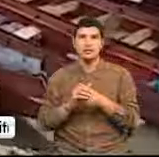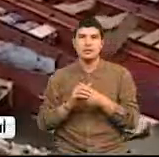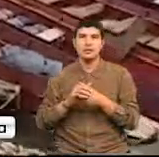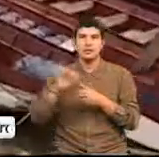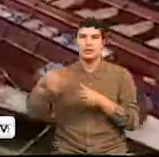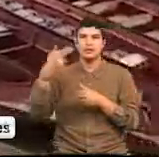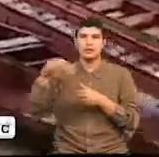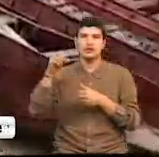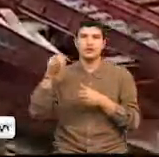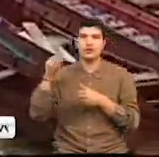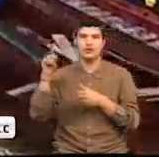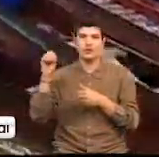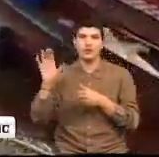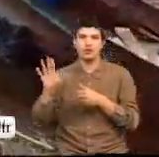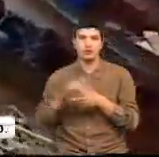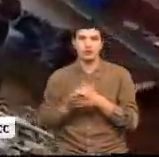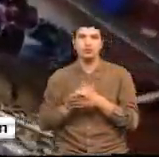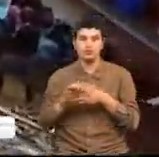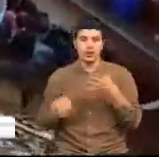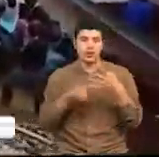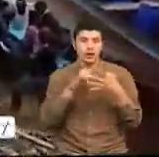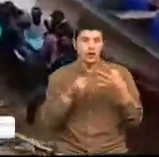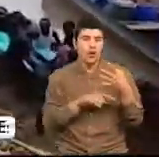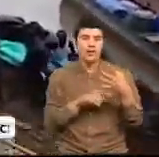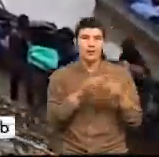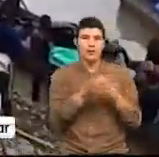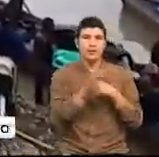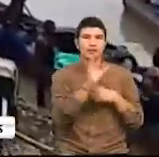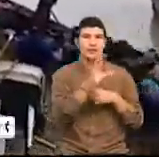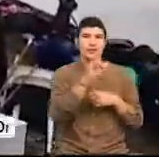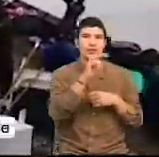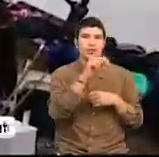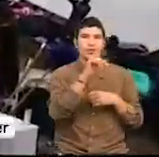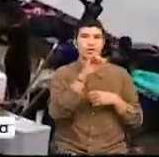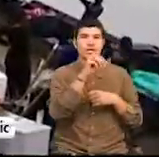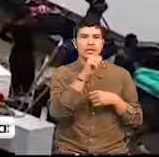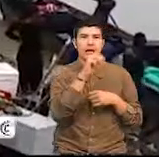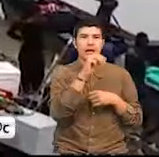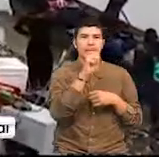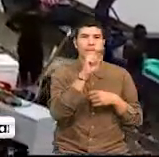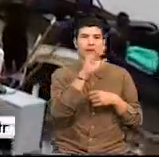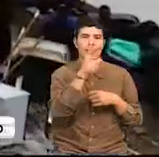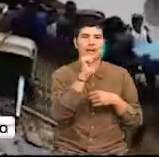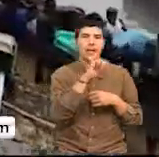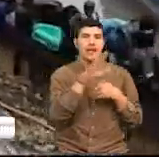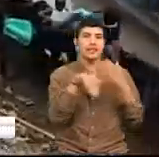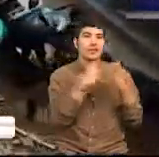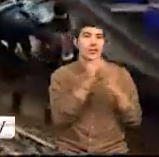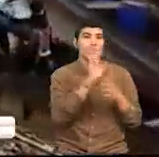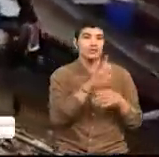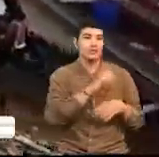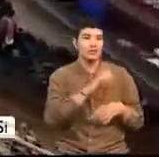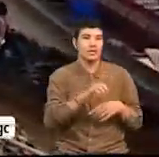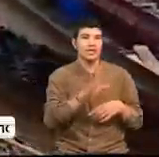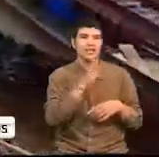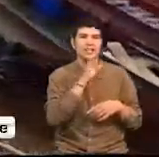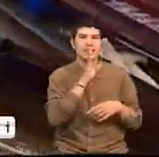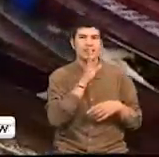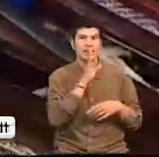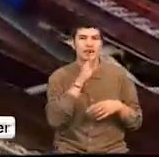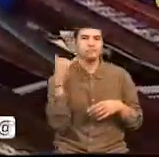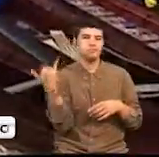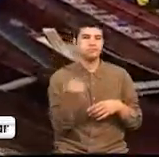Yondó, tiene cuatro municipios de Cundinamarca, y toda esa jurisdicción tiene